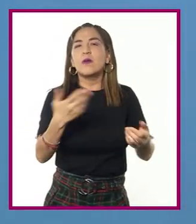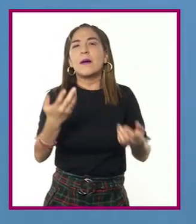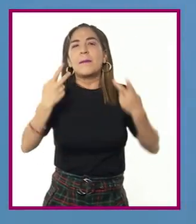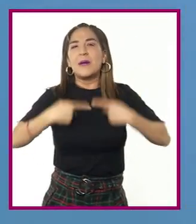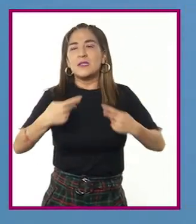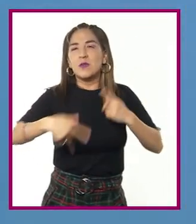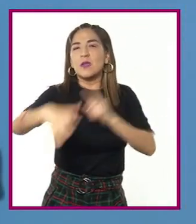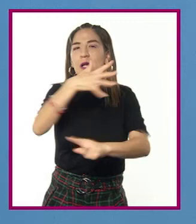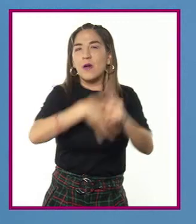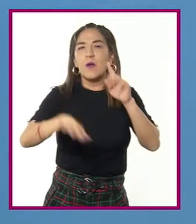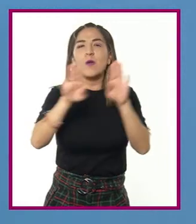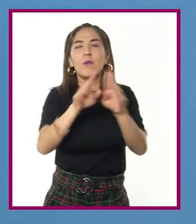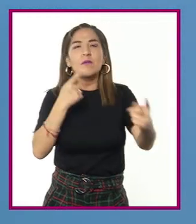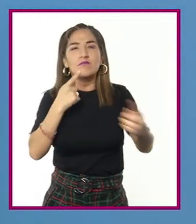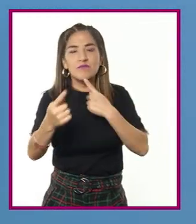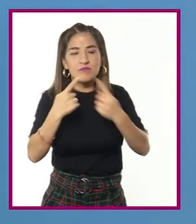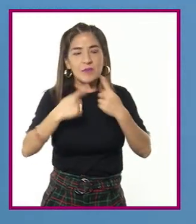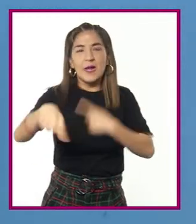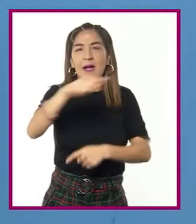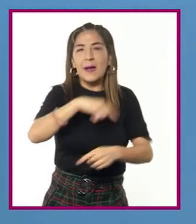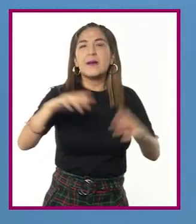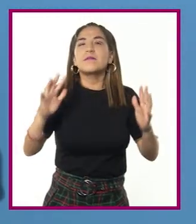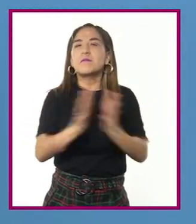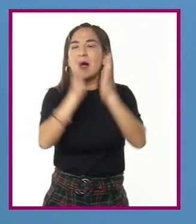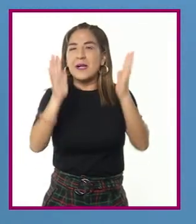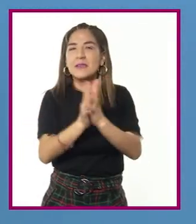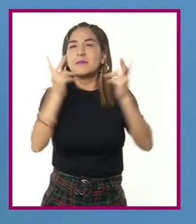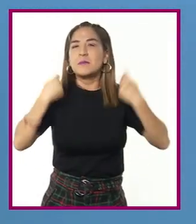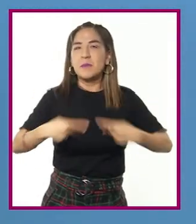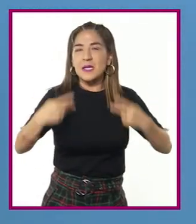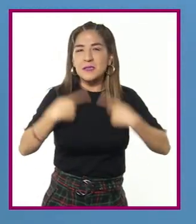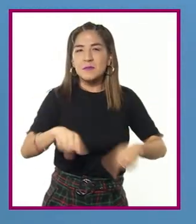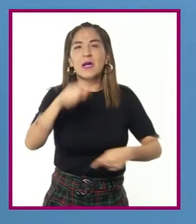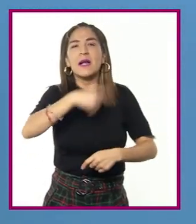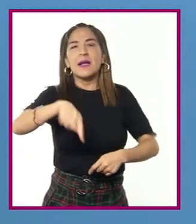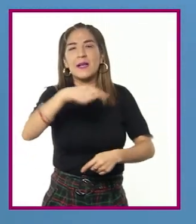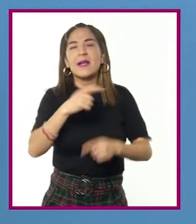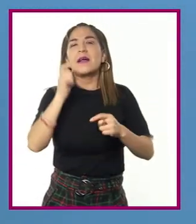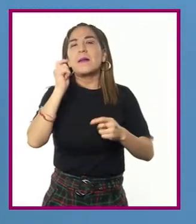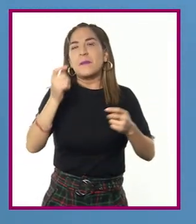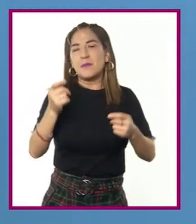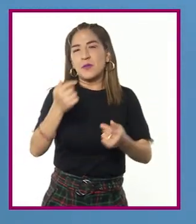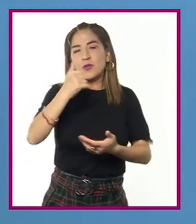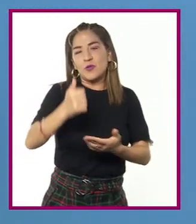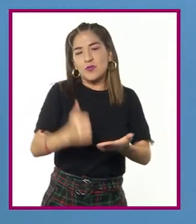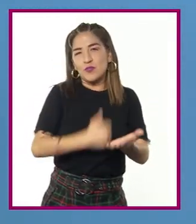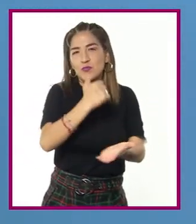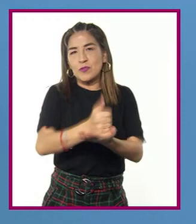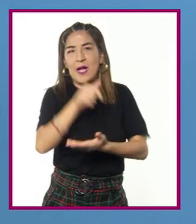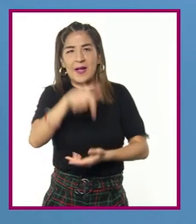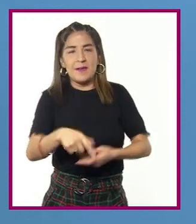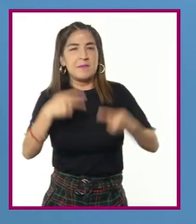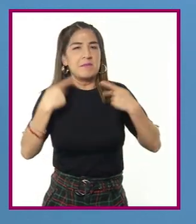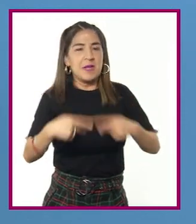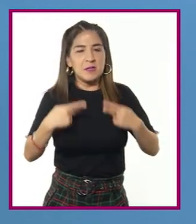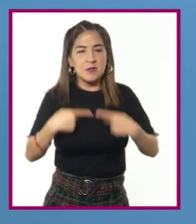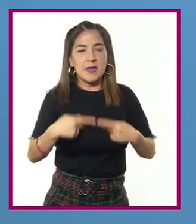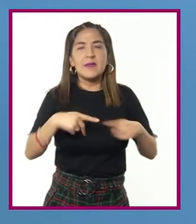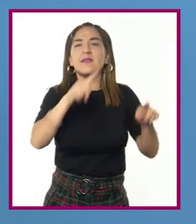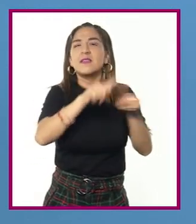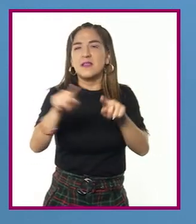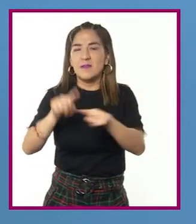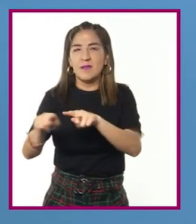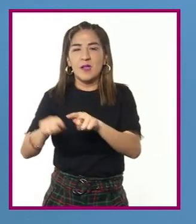el ejercicio de manera democrática y participativa por parte de las ciudadanas y los ciudadanos en las